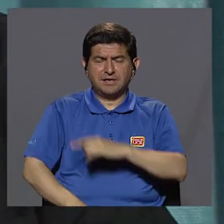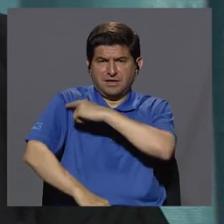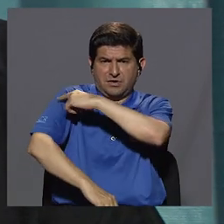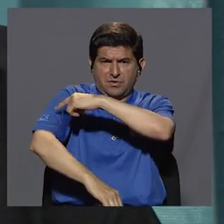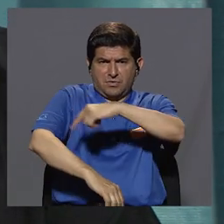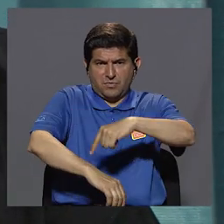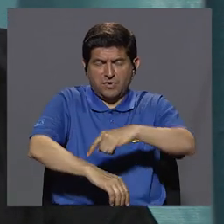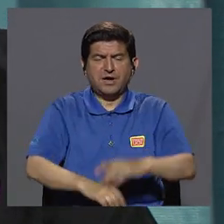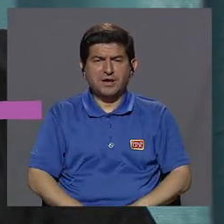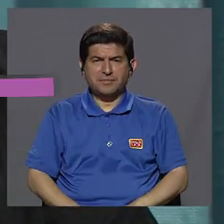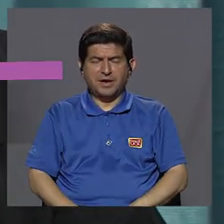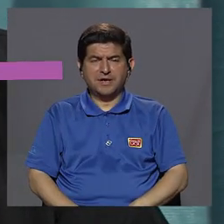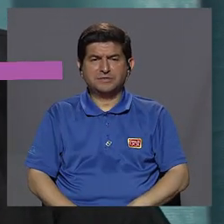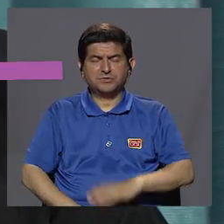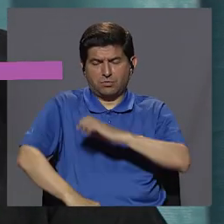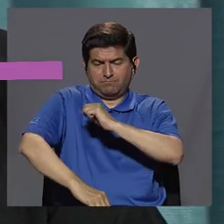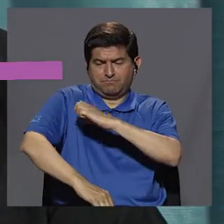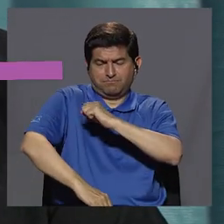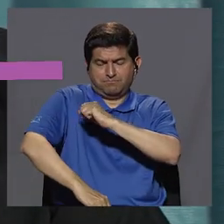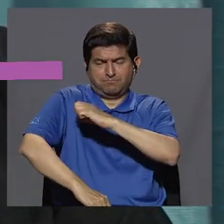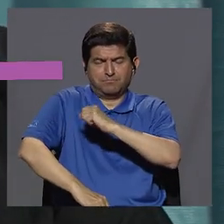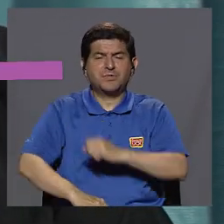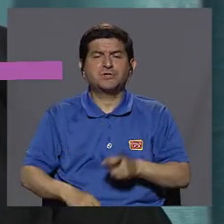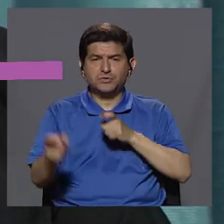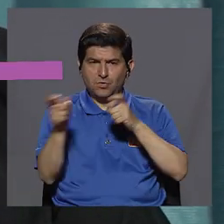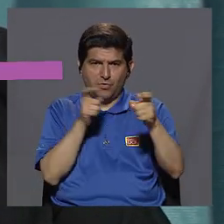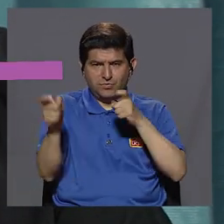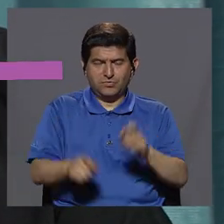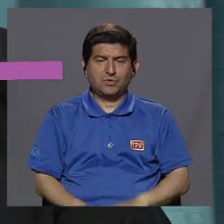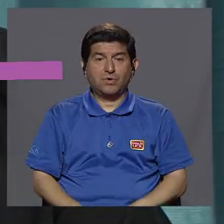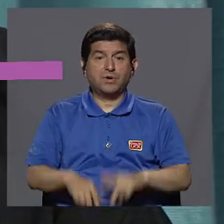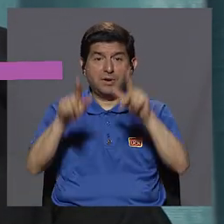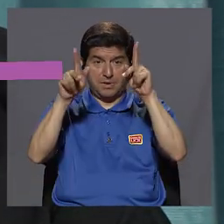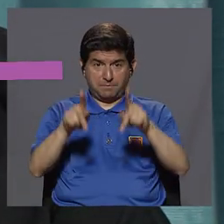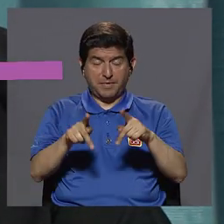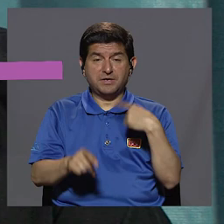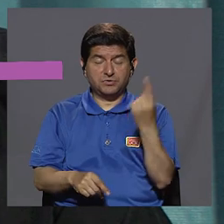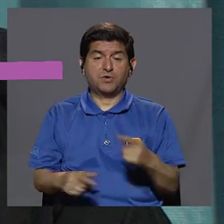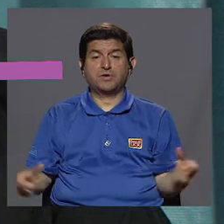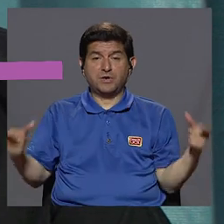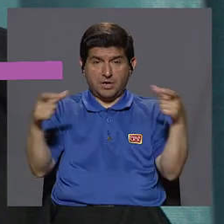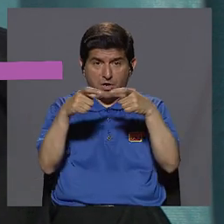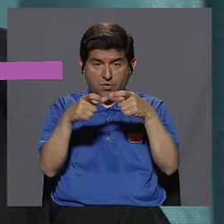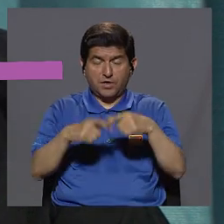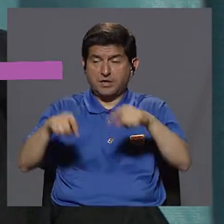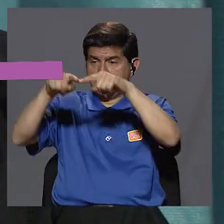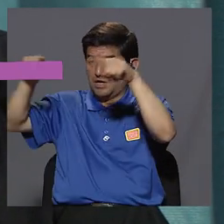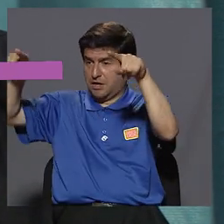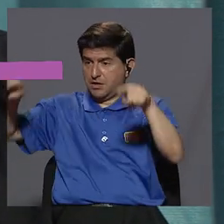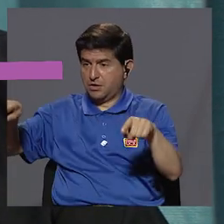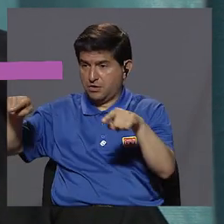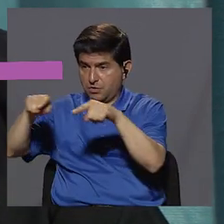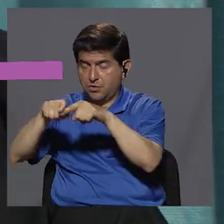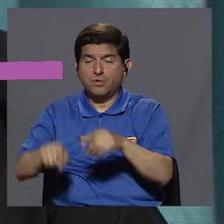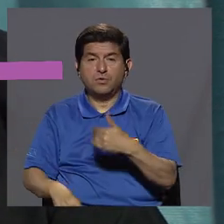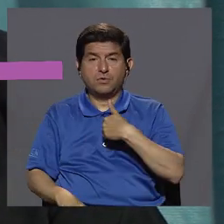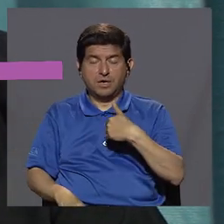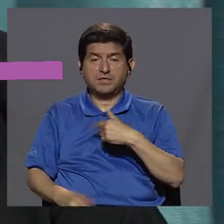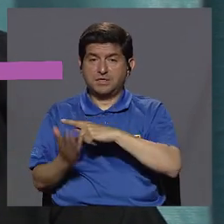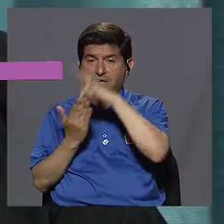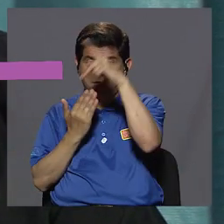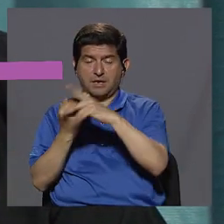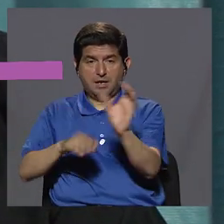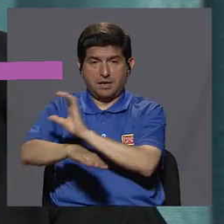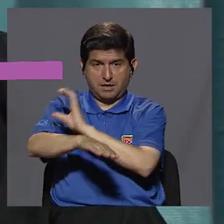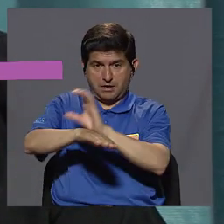básicamente porque tenemos que controlar la presión arterial en todo momento el paciente va a estar conectado a un monitor verdad que es el que tiene el software